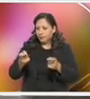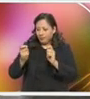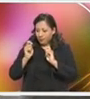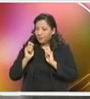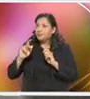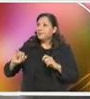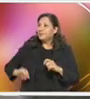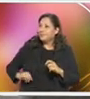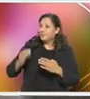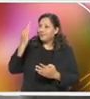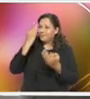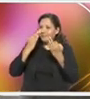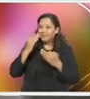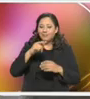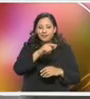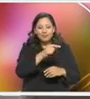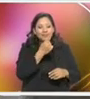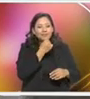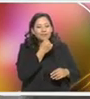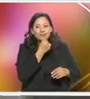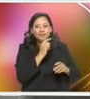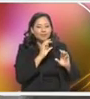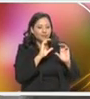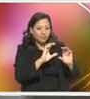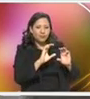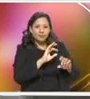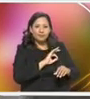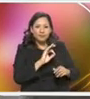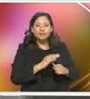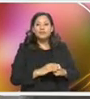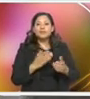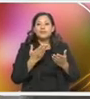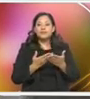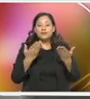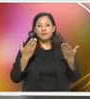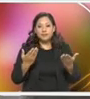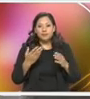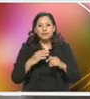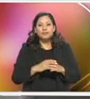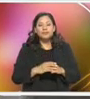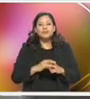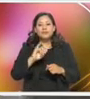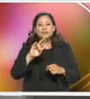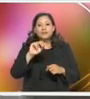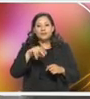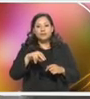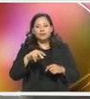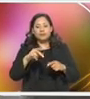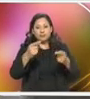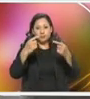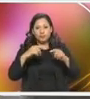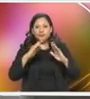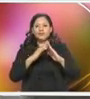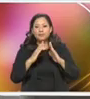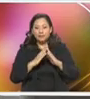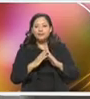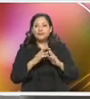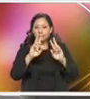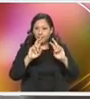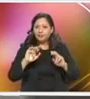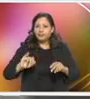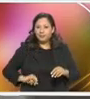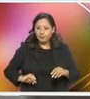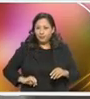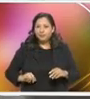a cuidar de los más indefensos de su casa. Y bueno, ahora es momento de irnos con Juan al otro lado de la casa, que también nos tiene temas